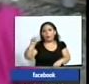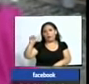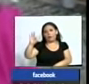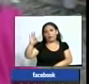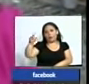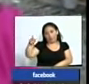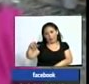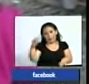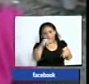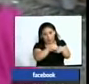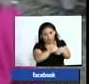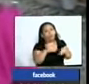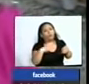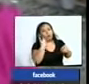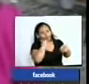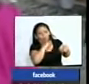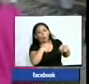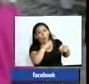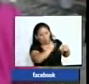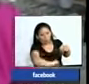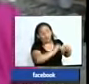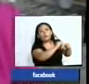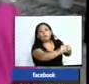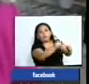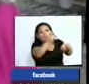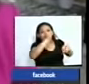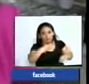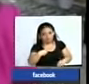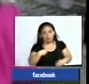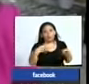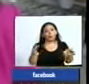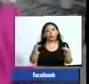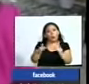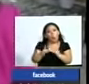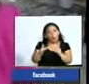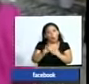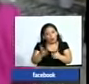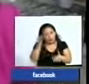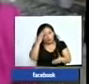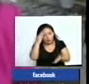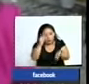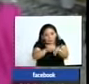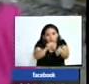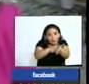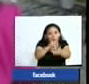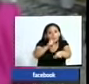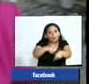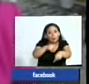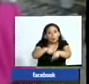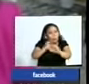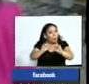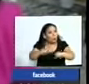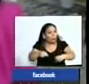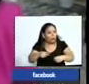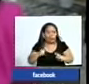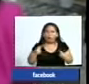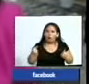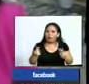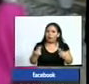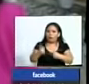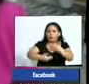ahorro individual. Y para ello hemos regulado incluso el tiempo de tal manera que las personas puedan tenerlo a la brevedad